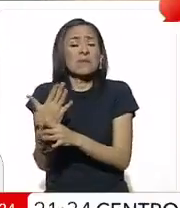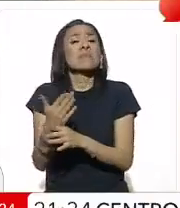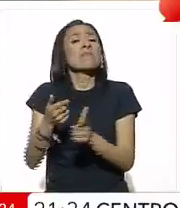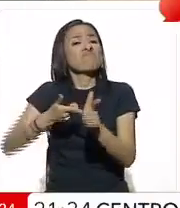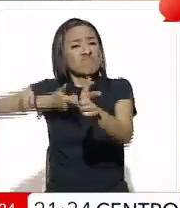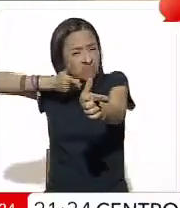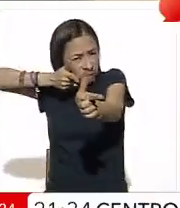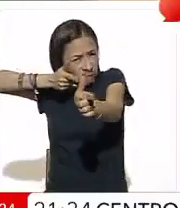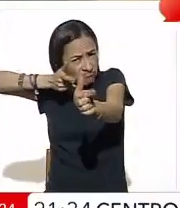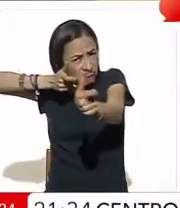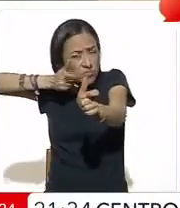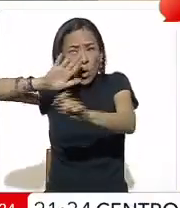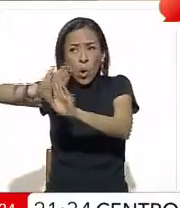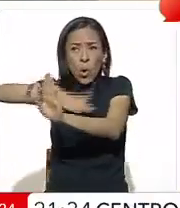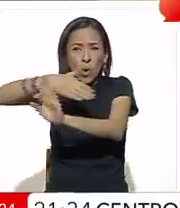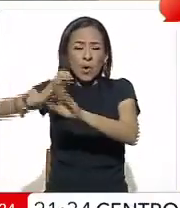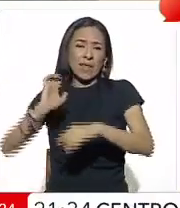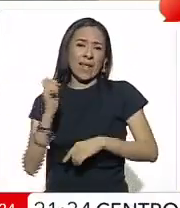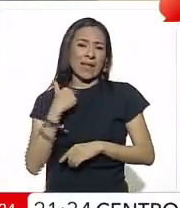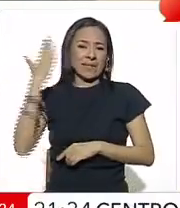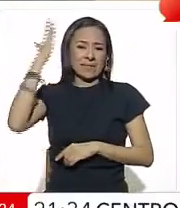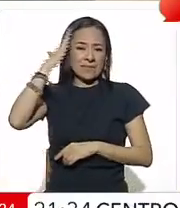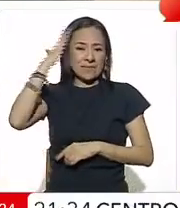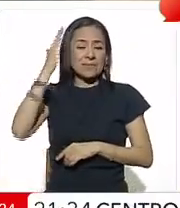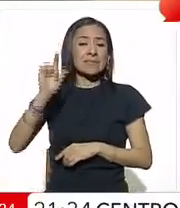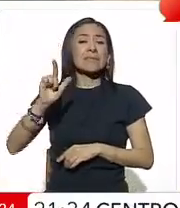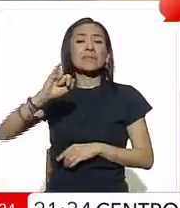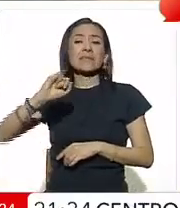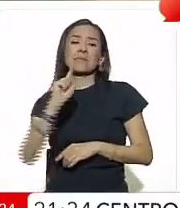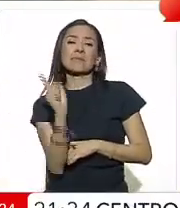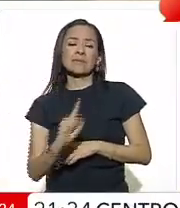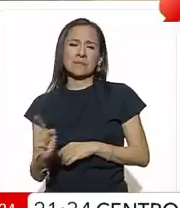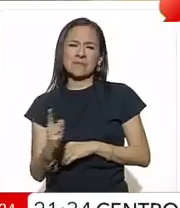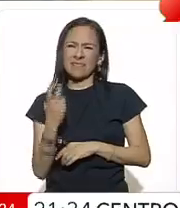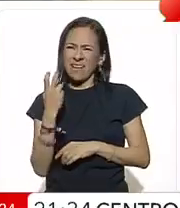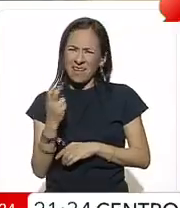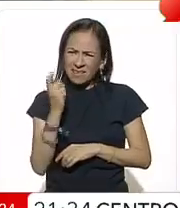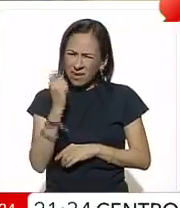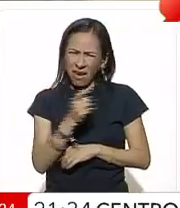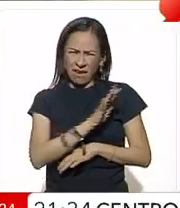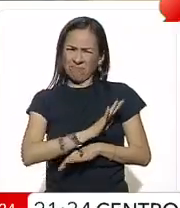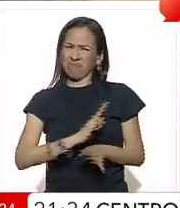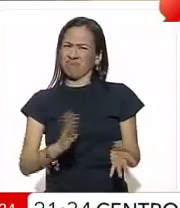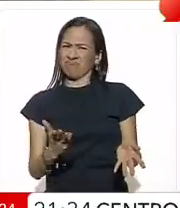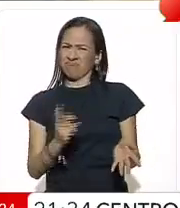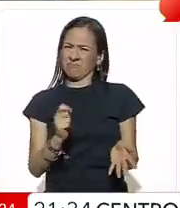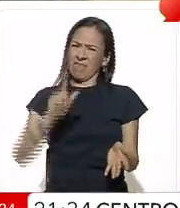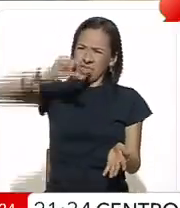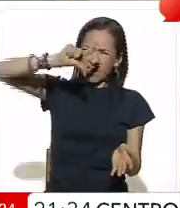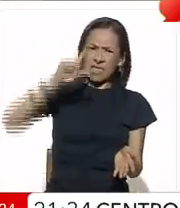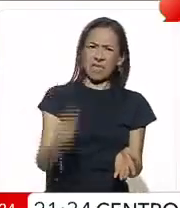ex representante Liz Cheney. Esto debe ser descalificatorio.